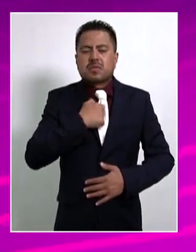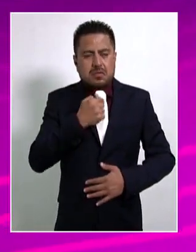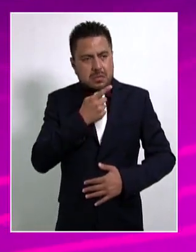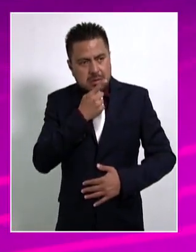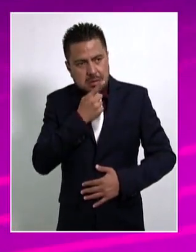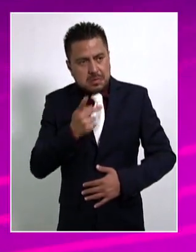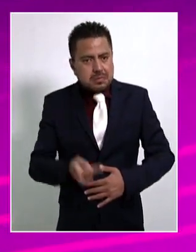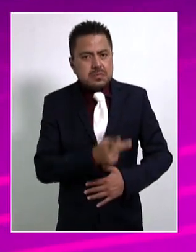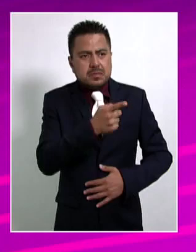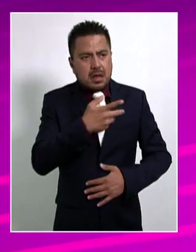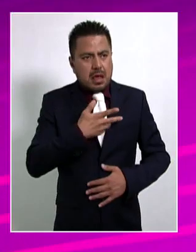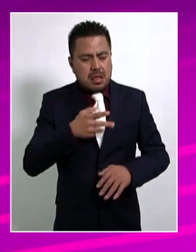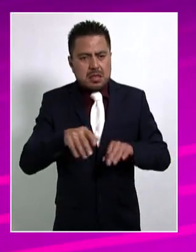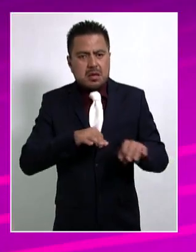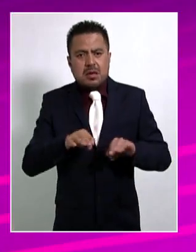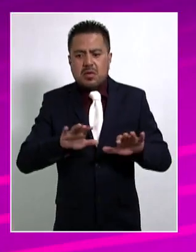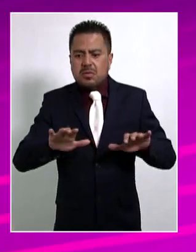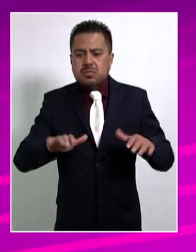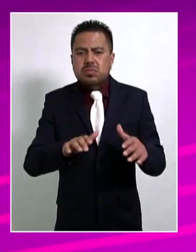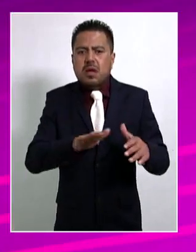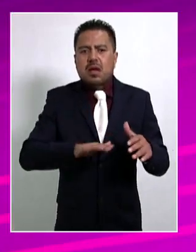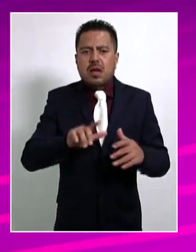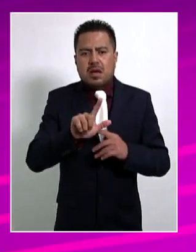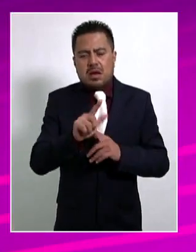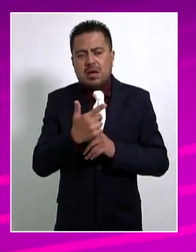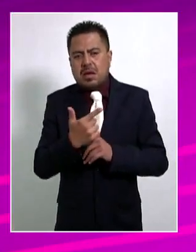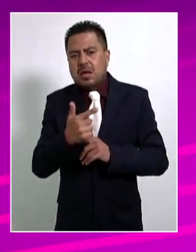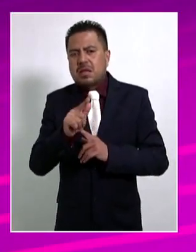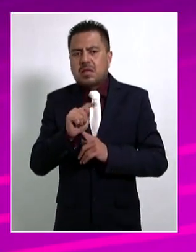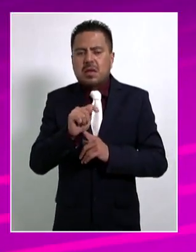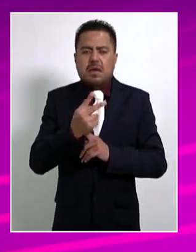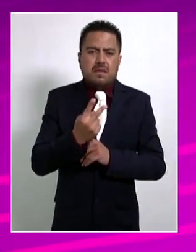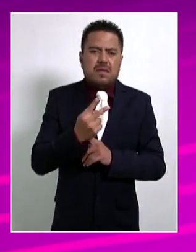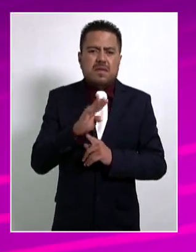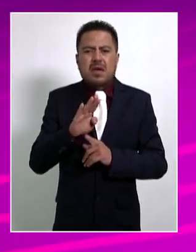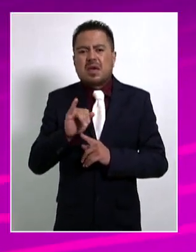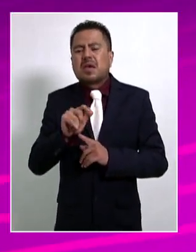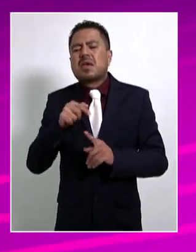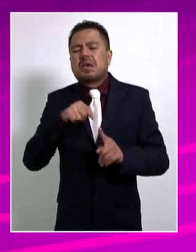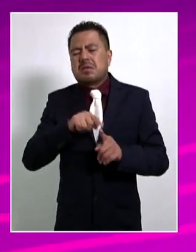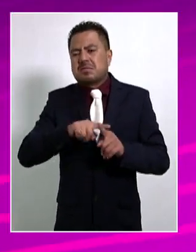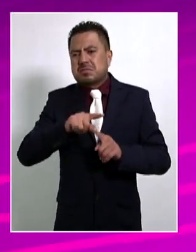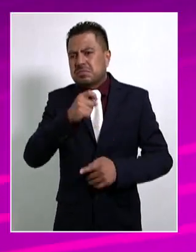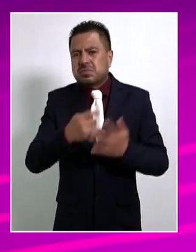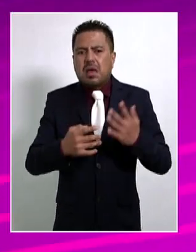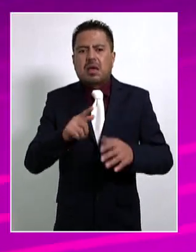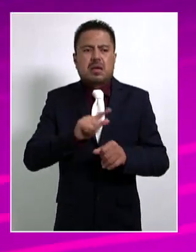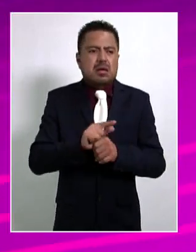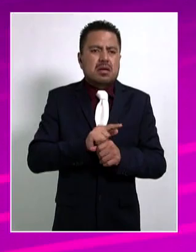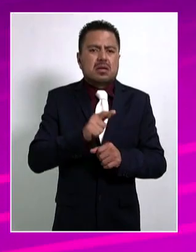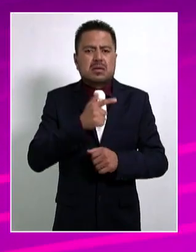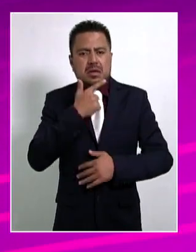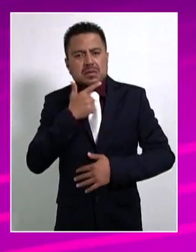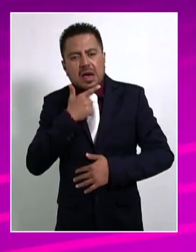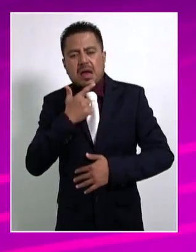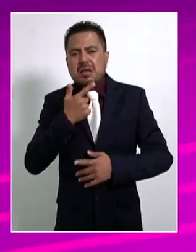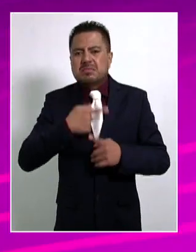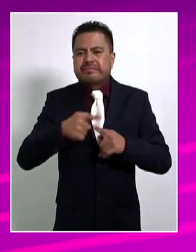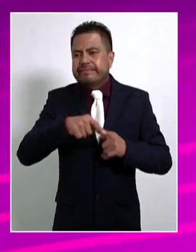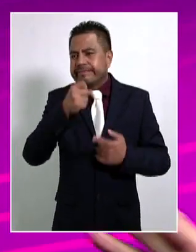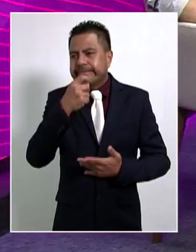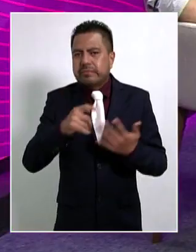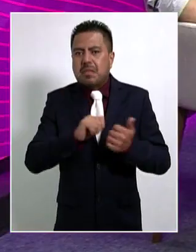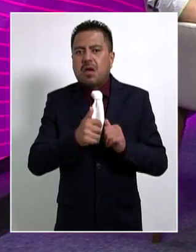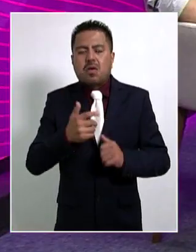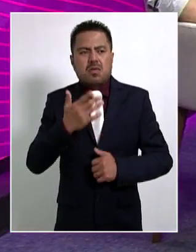dije, ustedes tienen trabajo sobre poblaciones LGBT, personas trans, personas gays, lesbianas, bisexuales, intersexuales, me